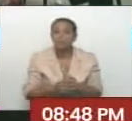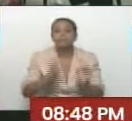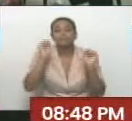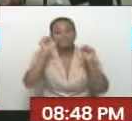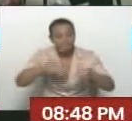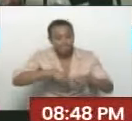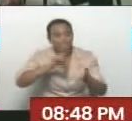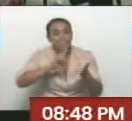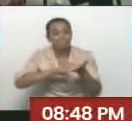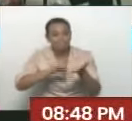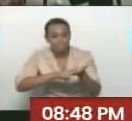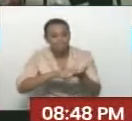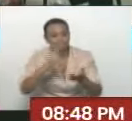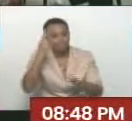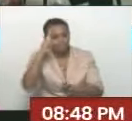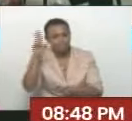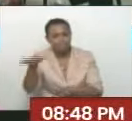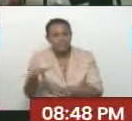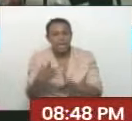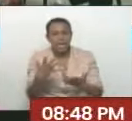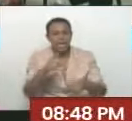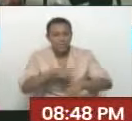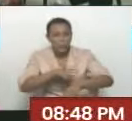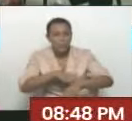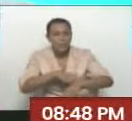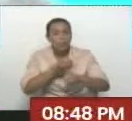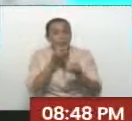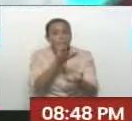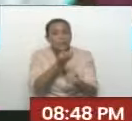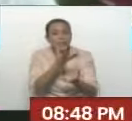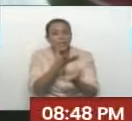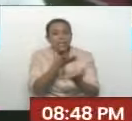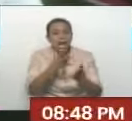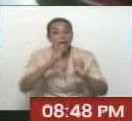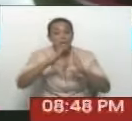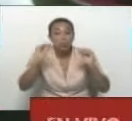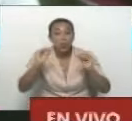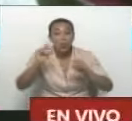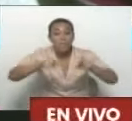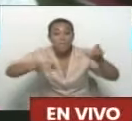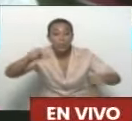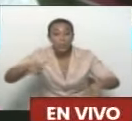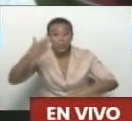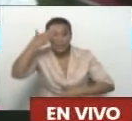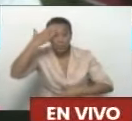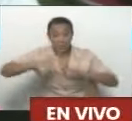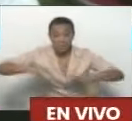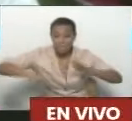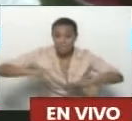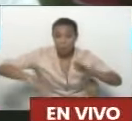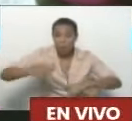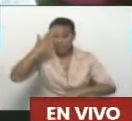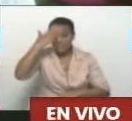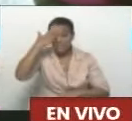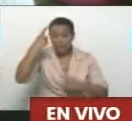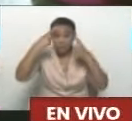Ciertamente, quiero en este momento enviar un mensaje a todos los tamboreros. Venezuela es un país, una nación